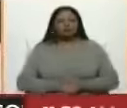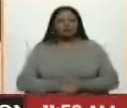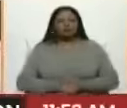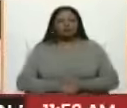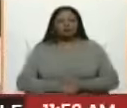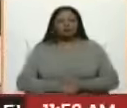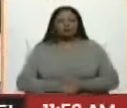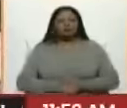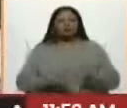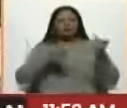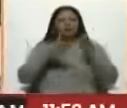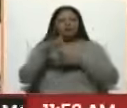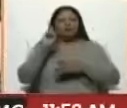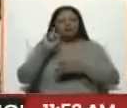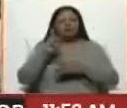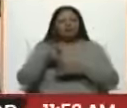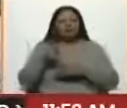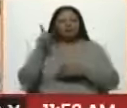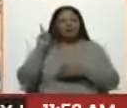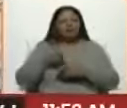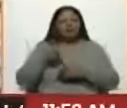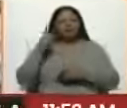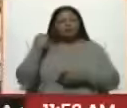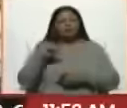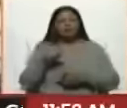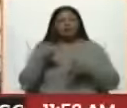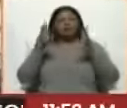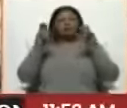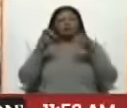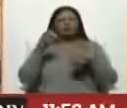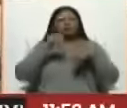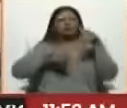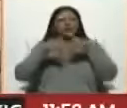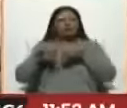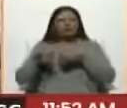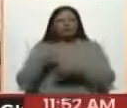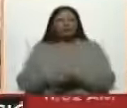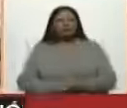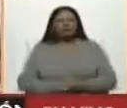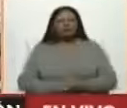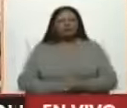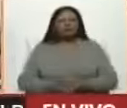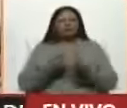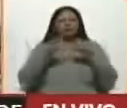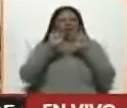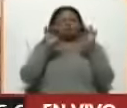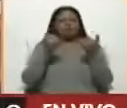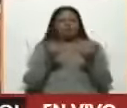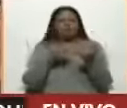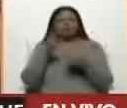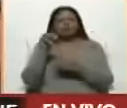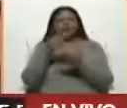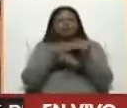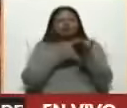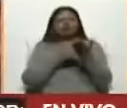Y además debemos tener un nuevo votante, que es distinto al que nunca haya